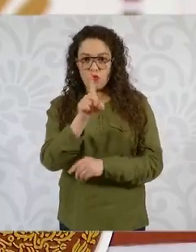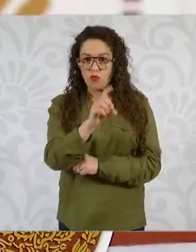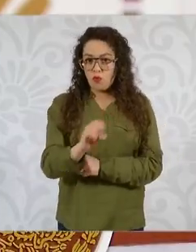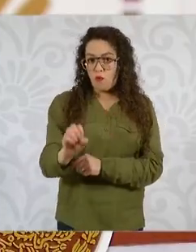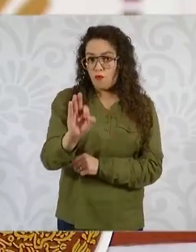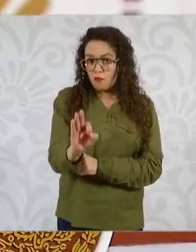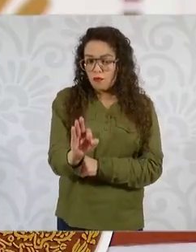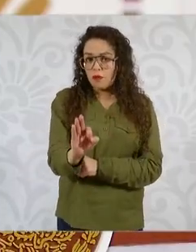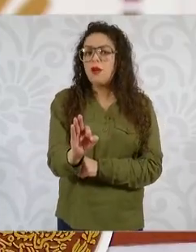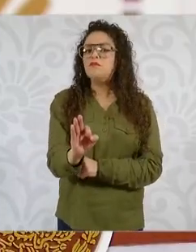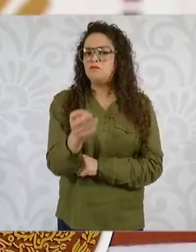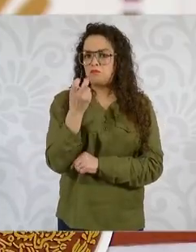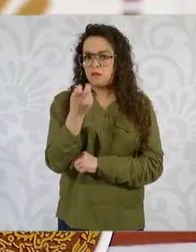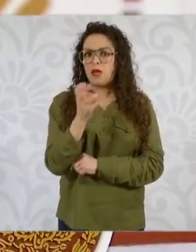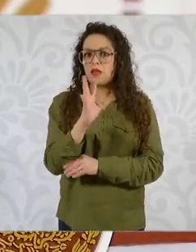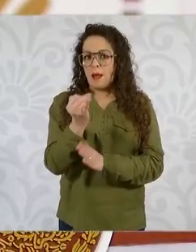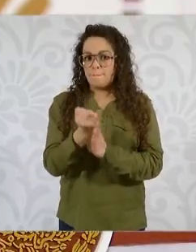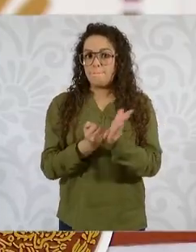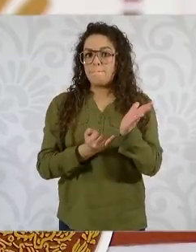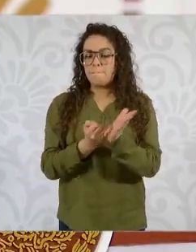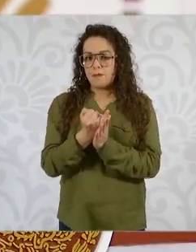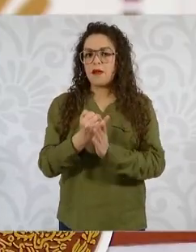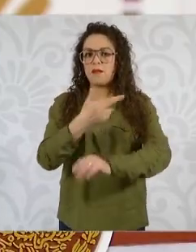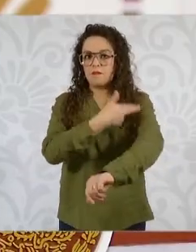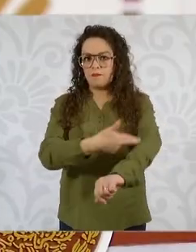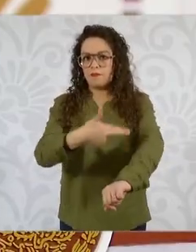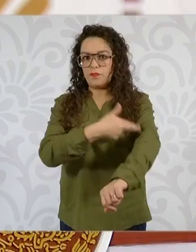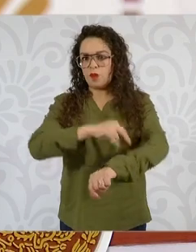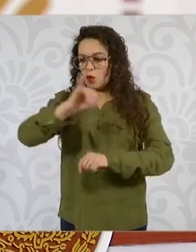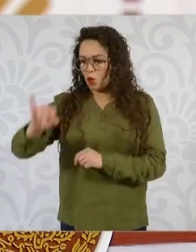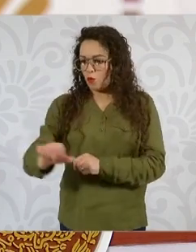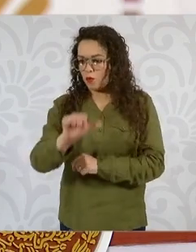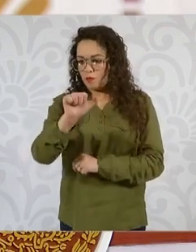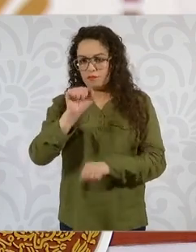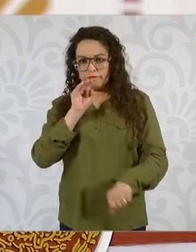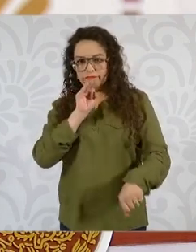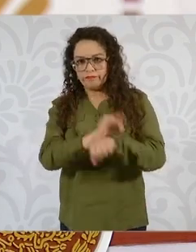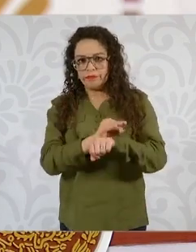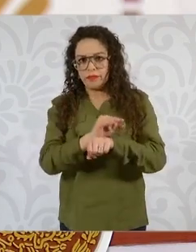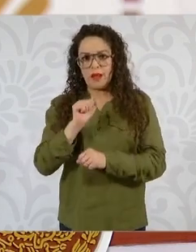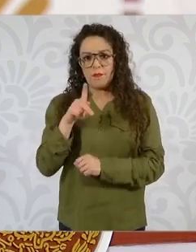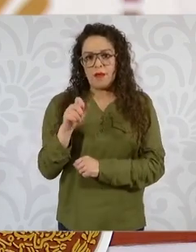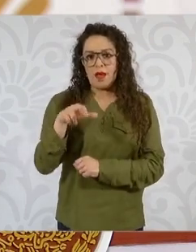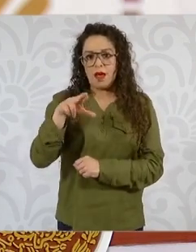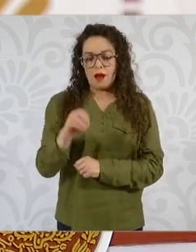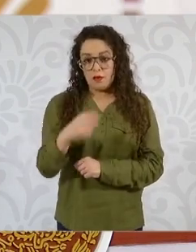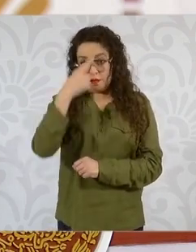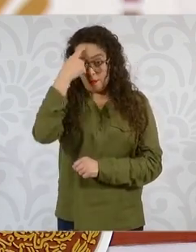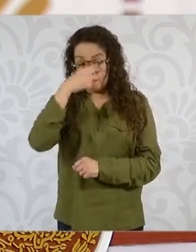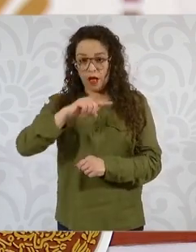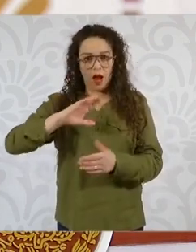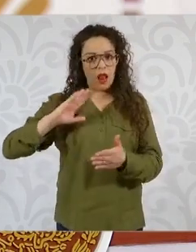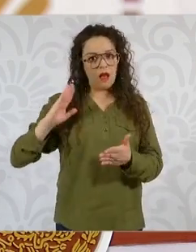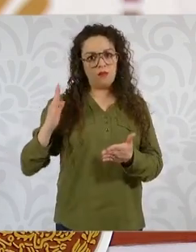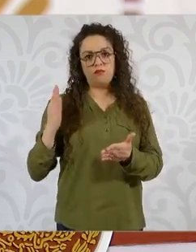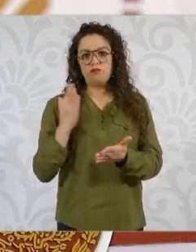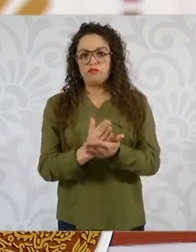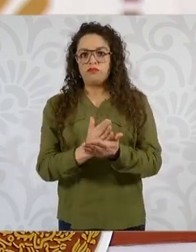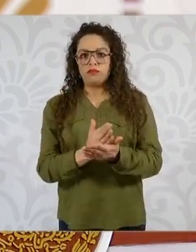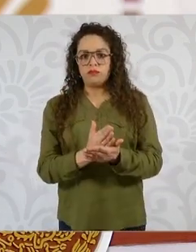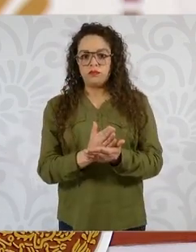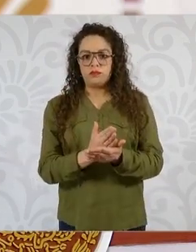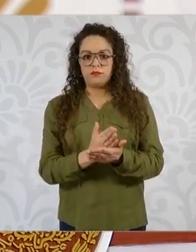una resolución, un amparo donde daban la suspensión insólitamente con efectos